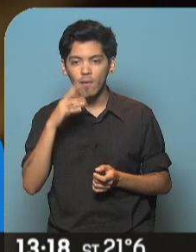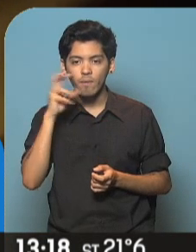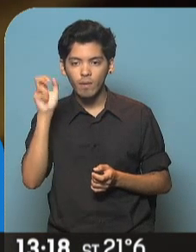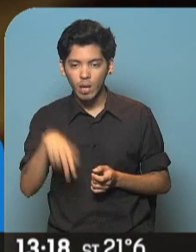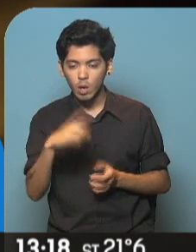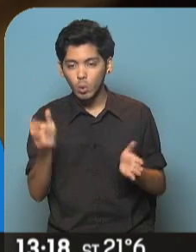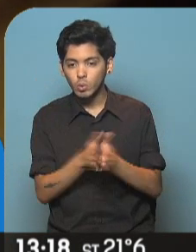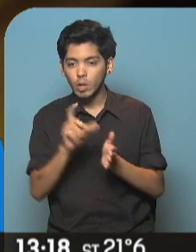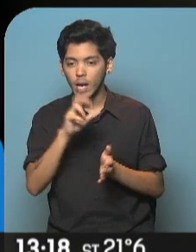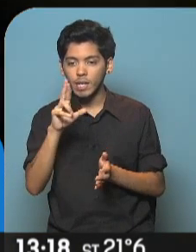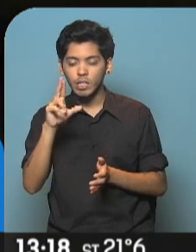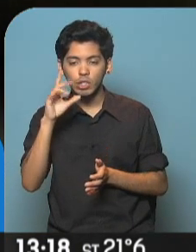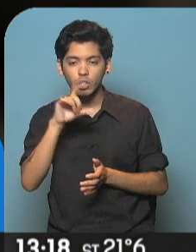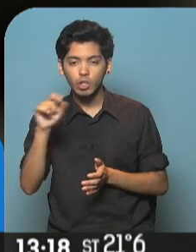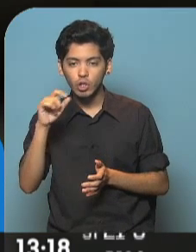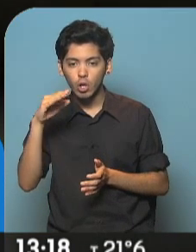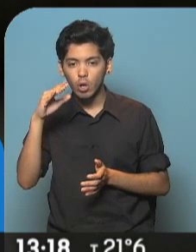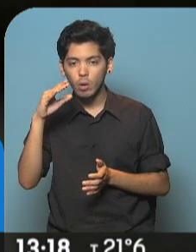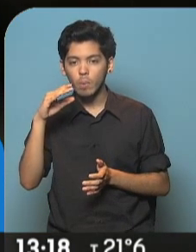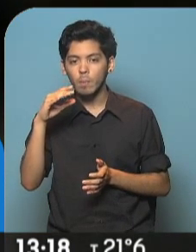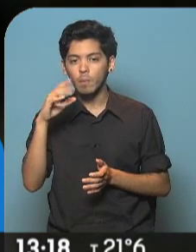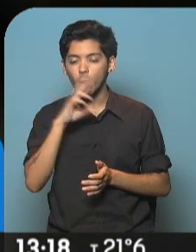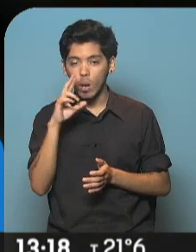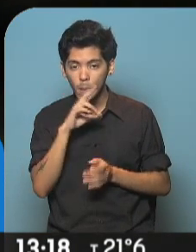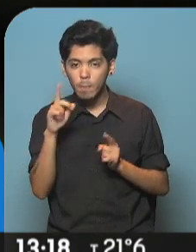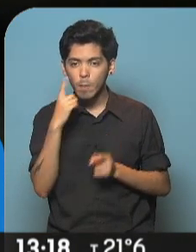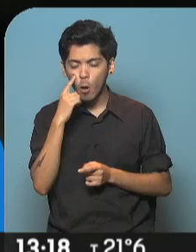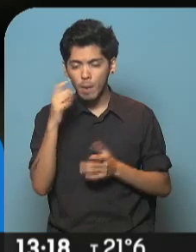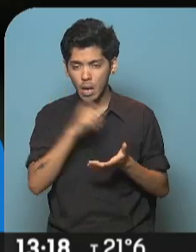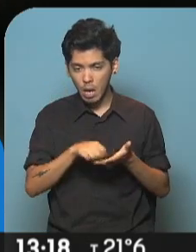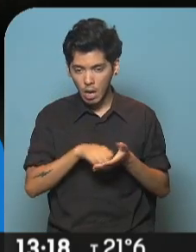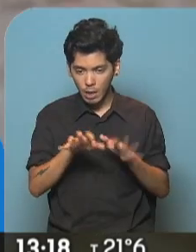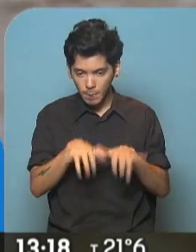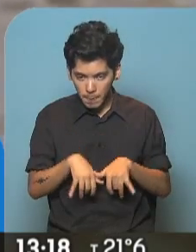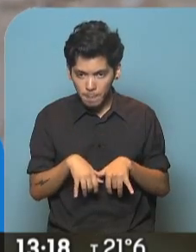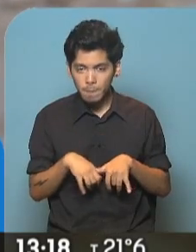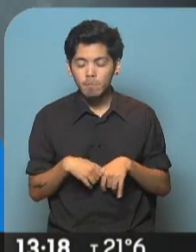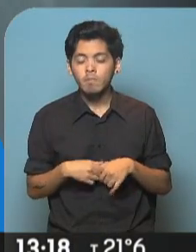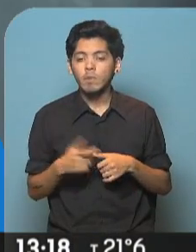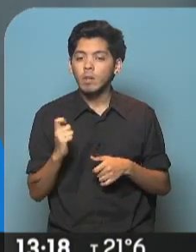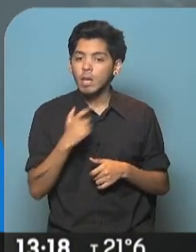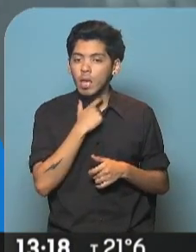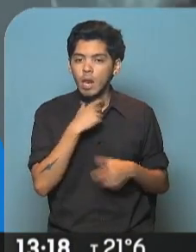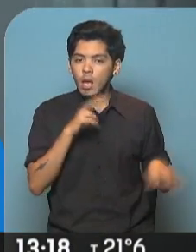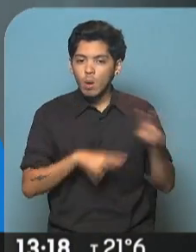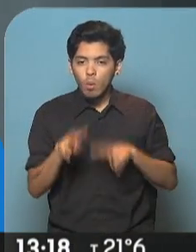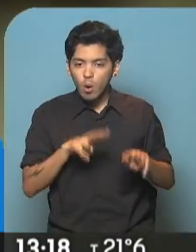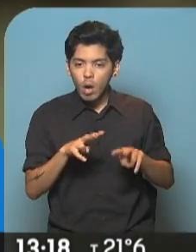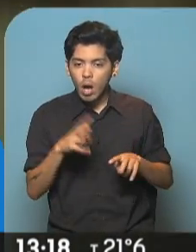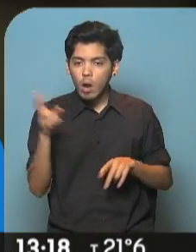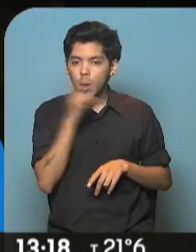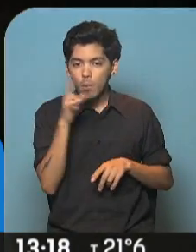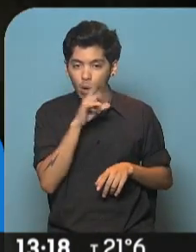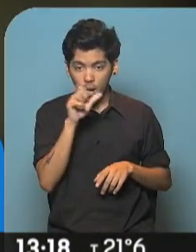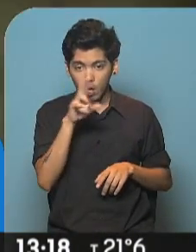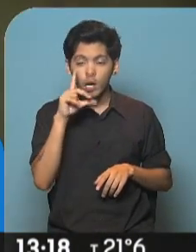Bela Carrillo. Una historia en capítulos sobre un hombre, un escritor que busca a una mujer, está Carolina del